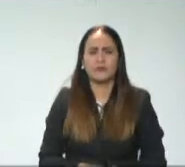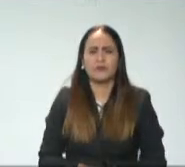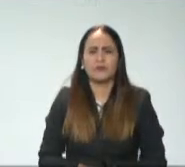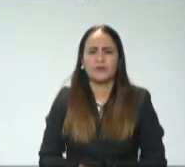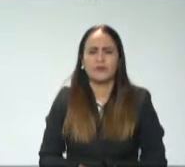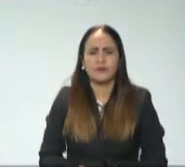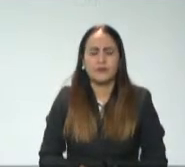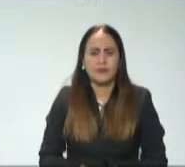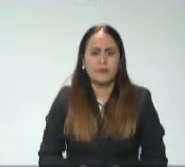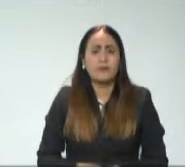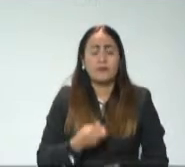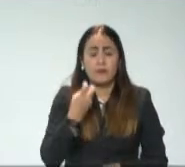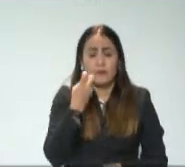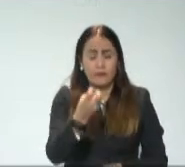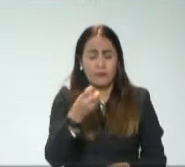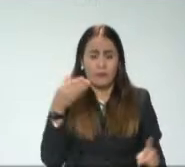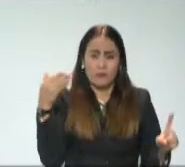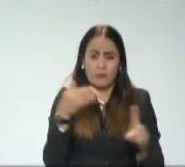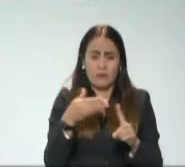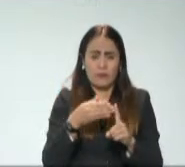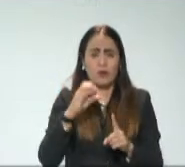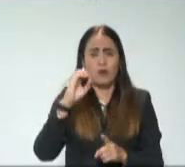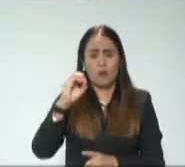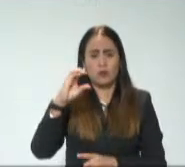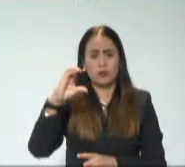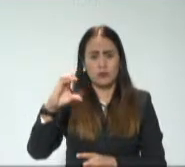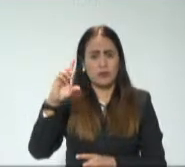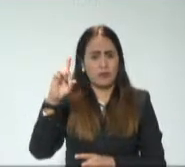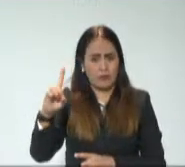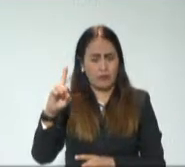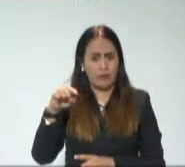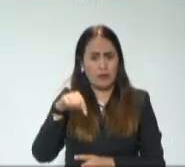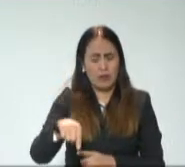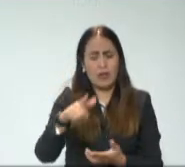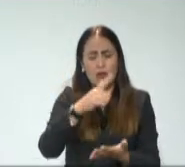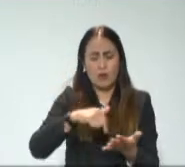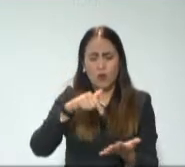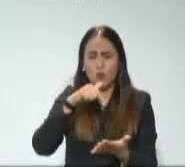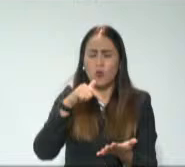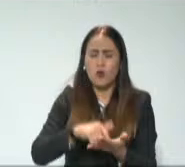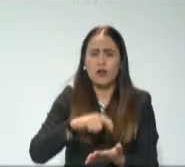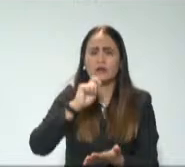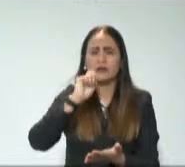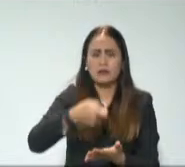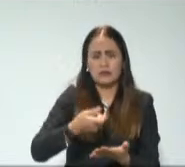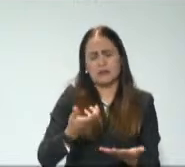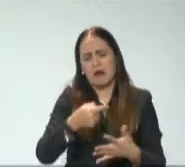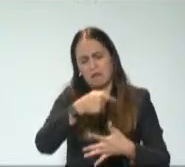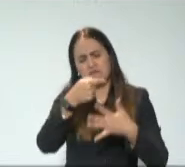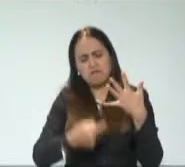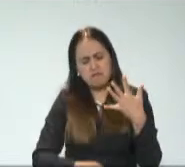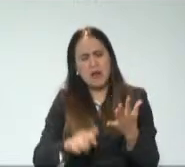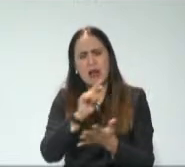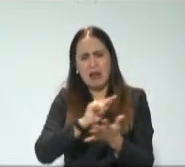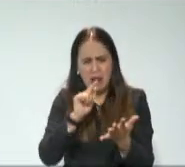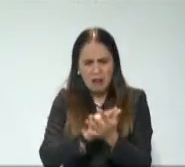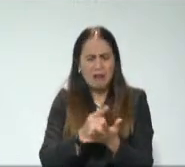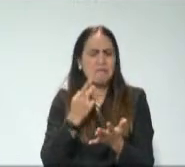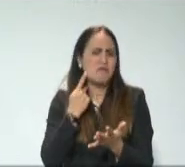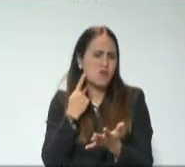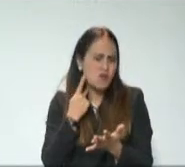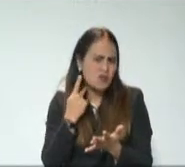muy este subrayada por la ocd en tanto el espacio Cívico es el conjunto de condiciones legales